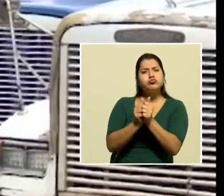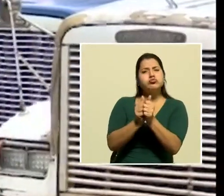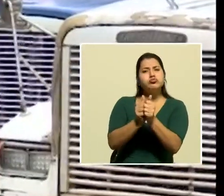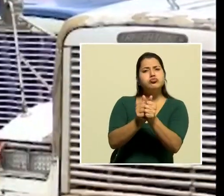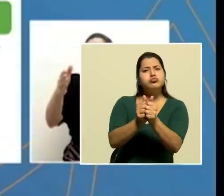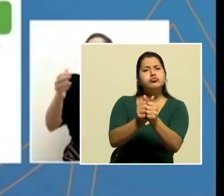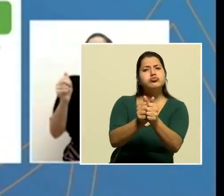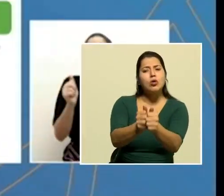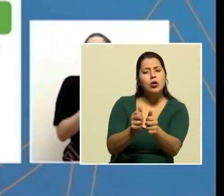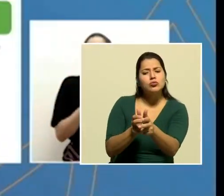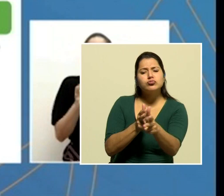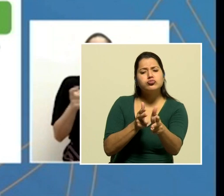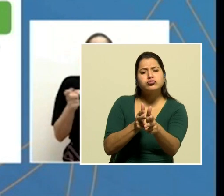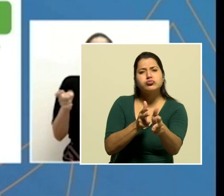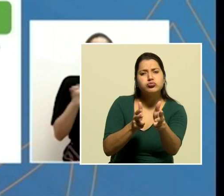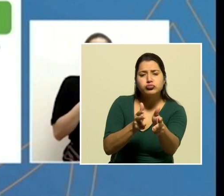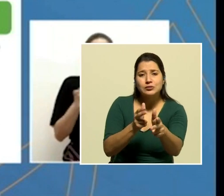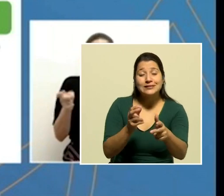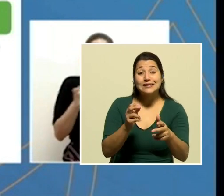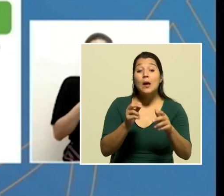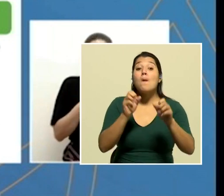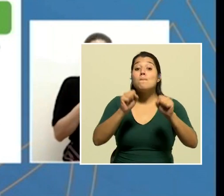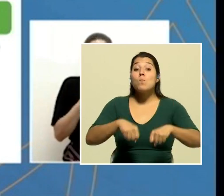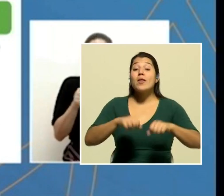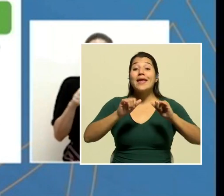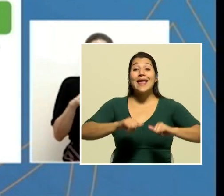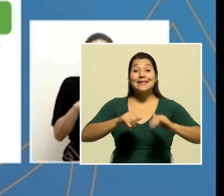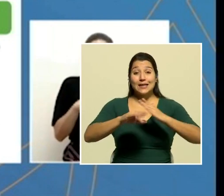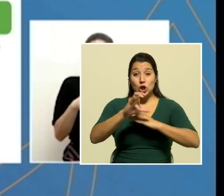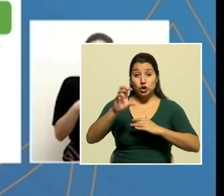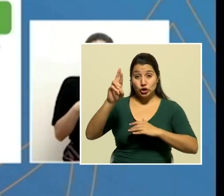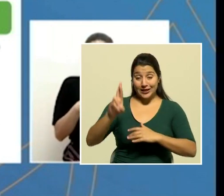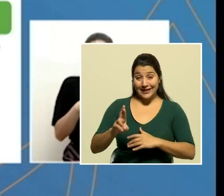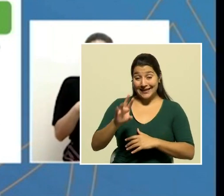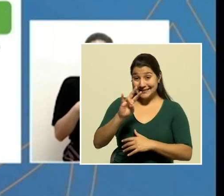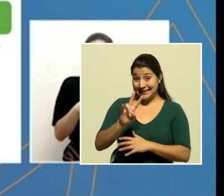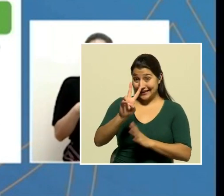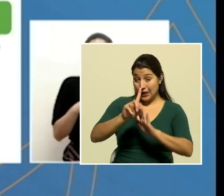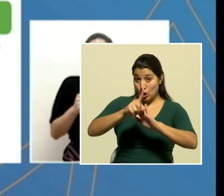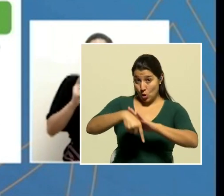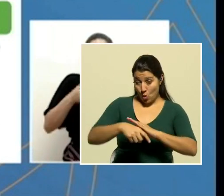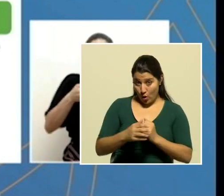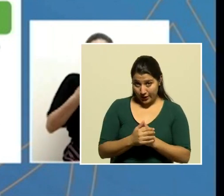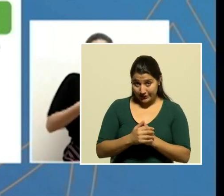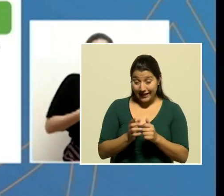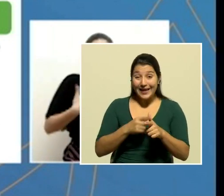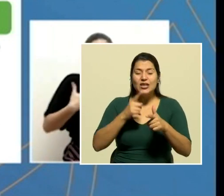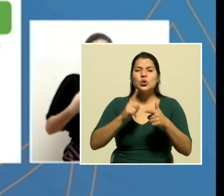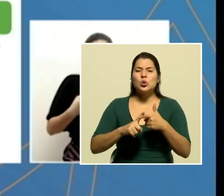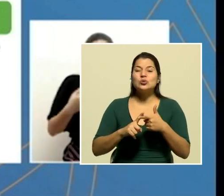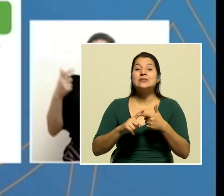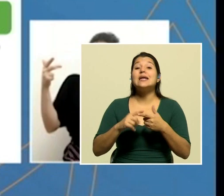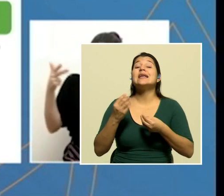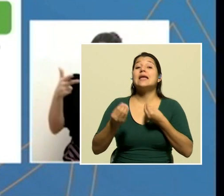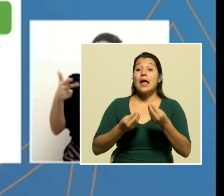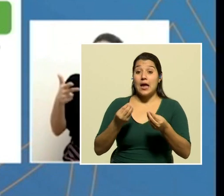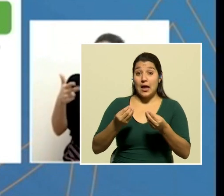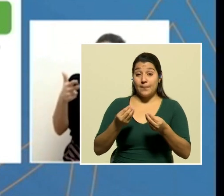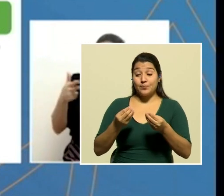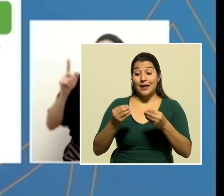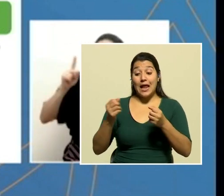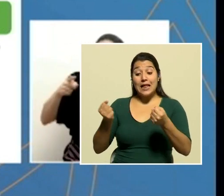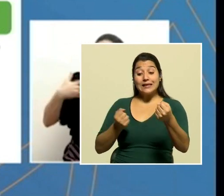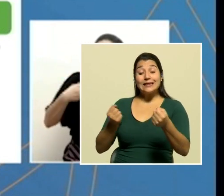72 horas. Eso se trata del acompañamiento por una orden sanitaria que indica que